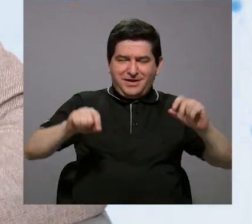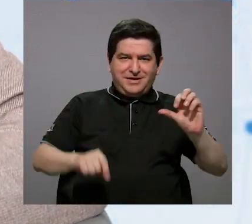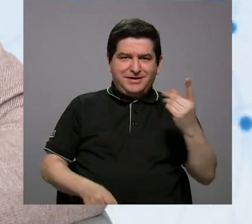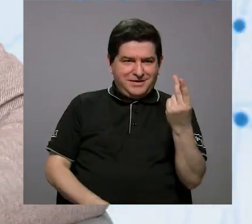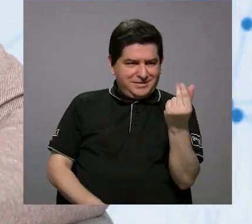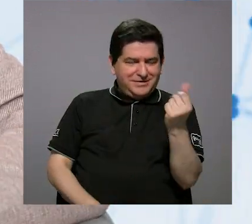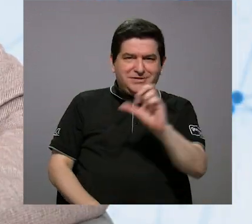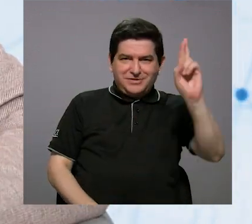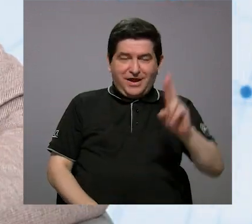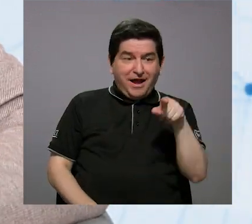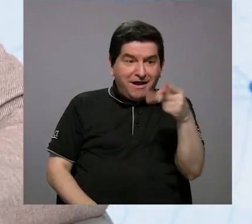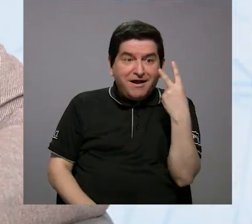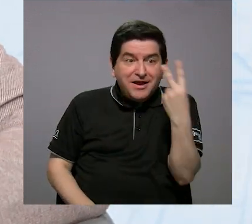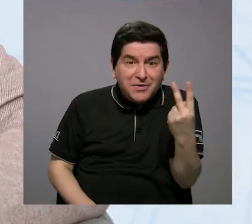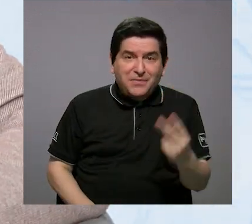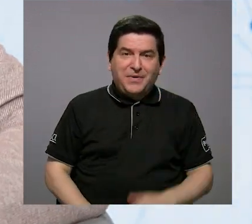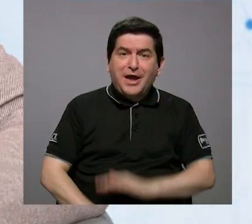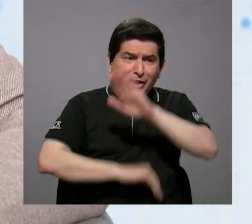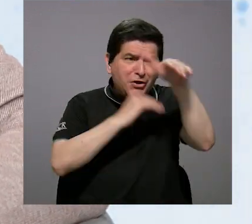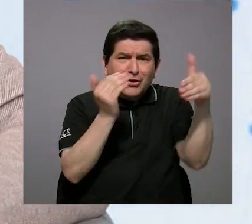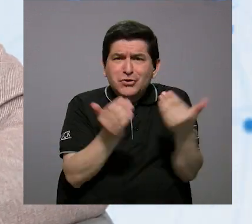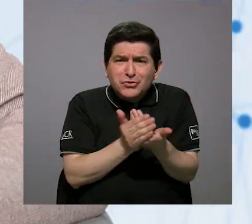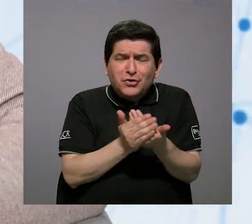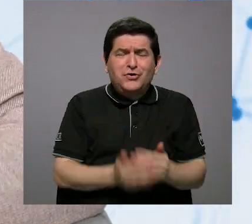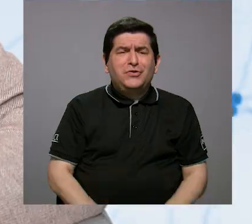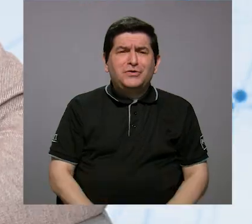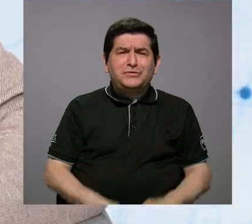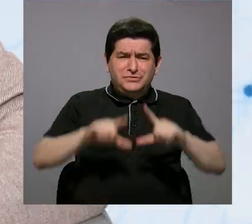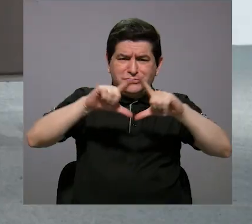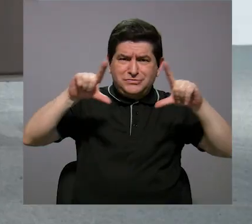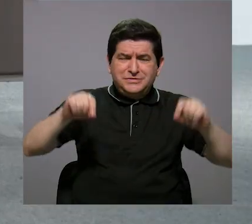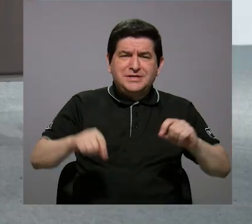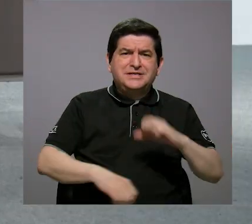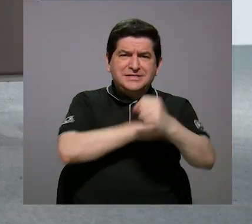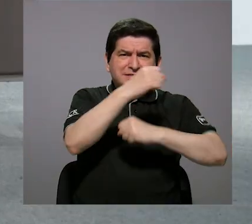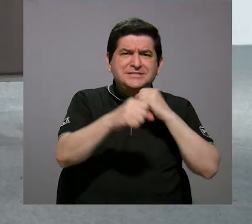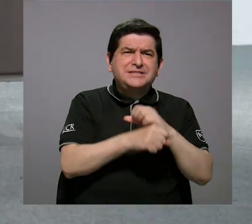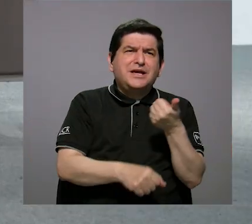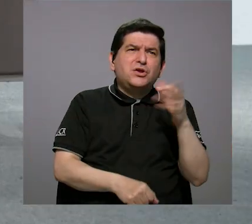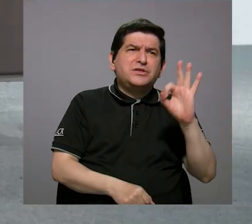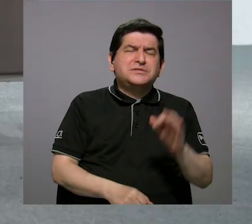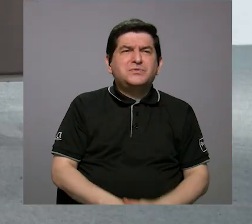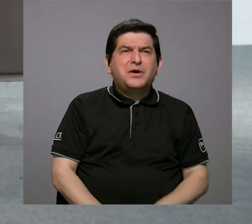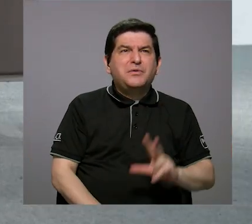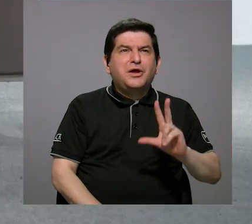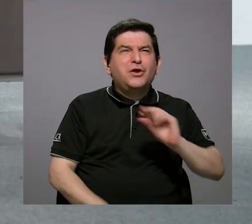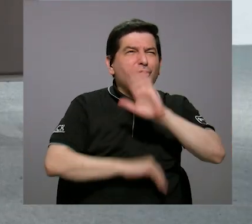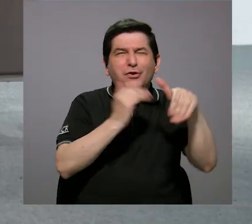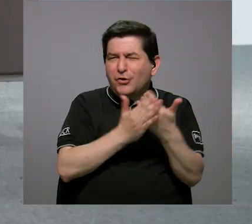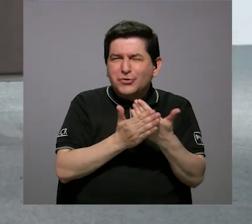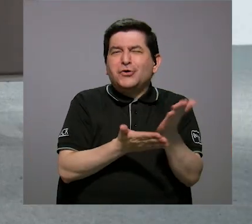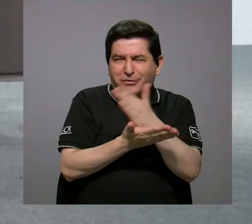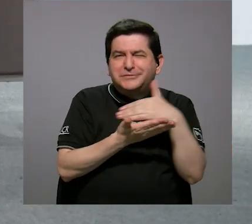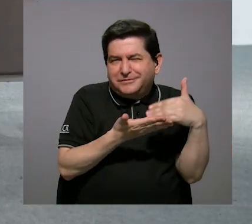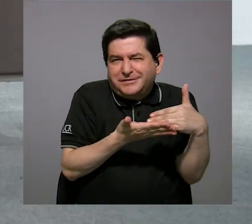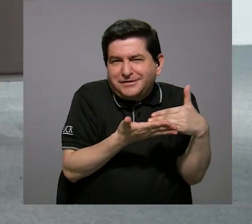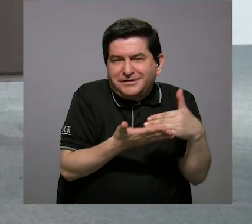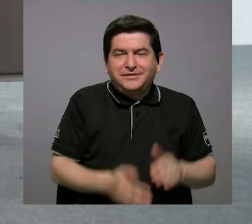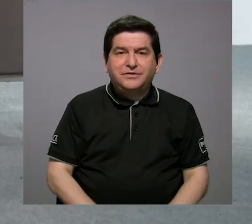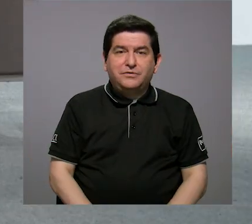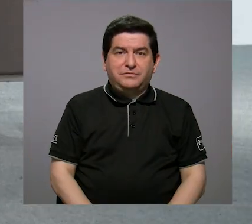de Costa Rica. Ahí se pueden observar y se van a poder observar todos los billetes del siglo XIX, bueno, no todos, algunos, y por